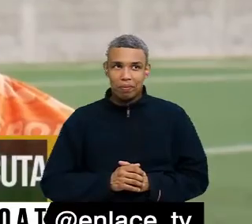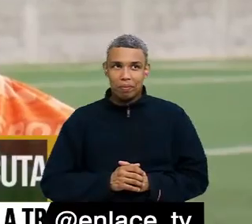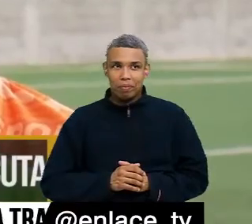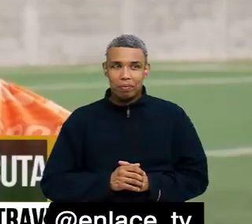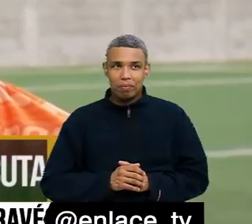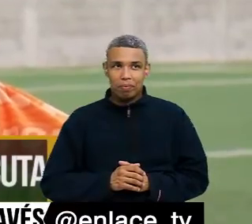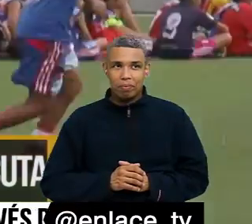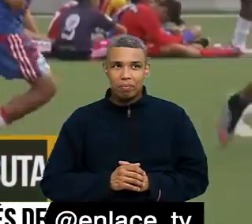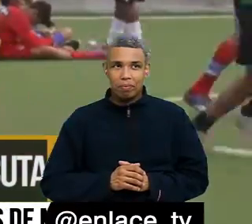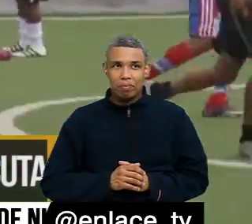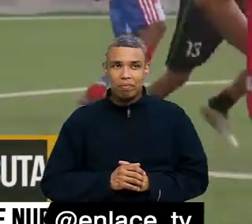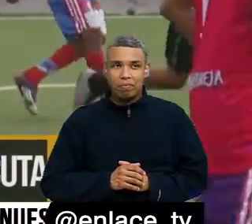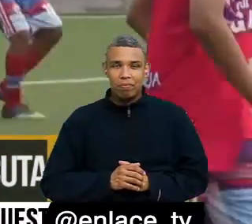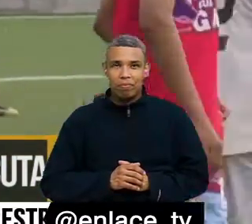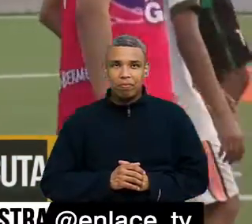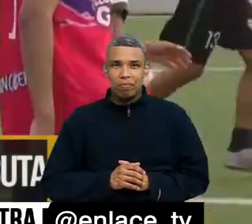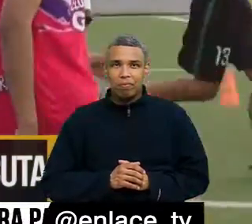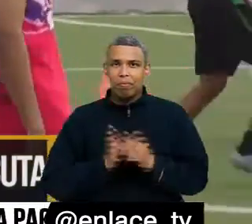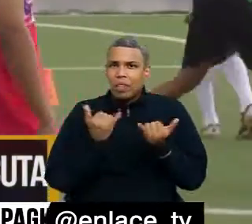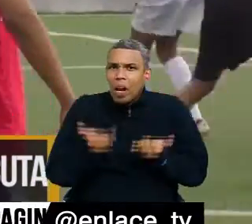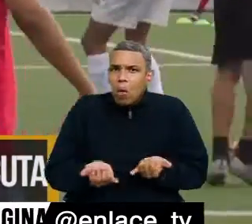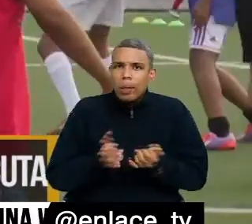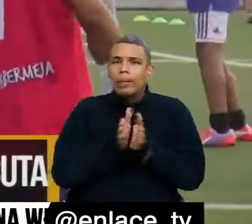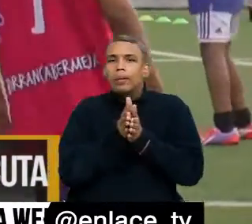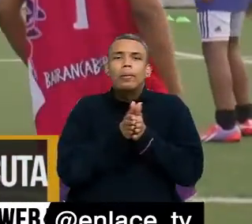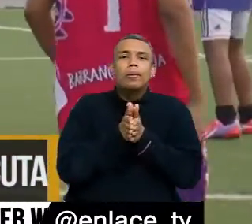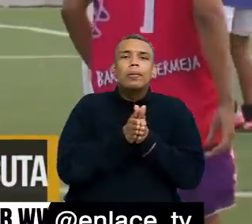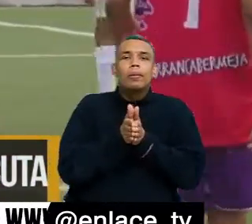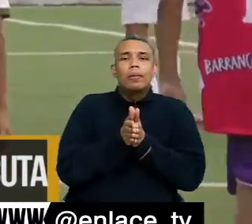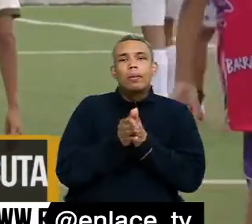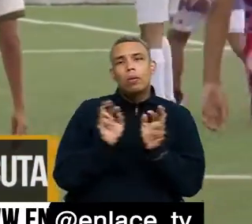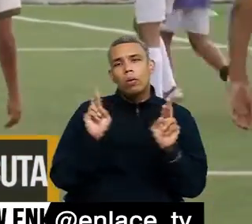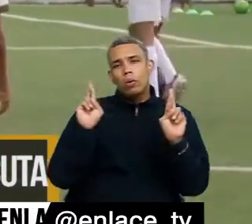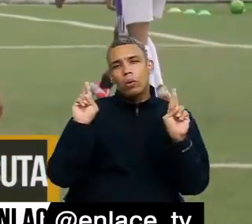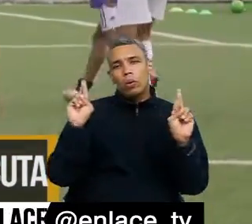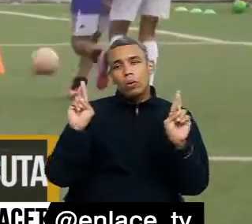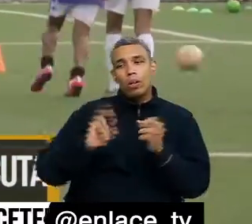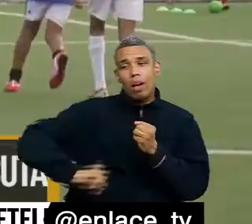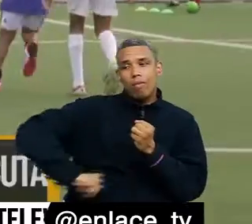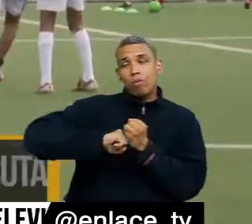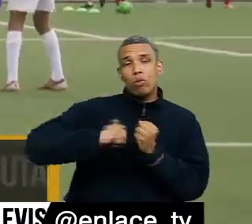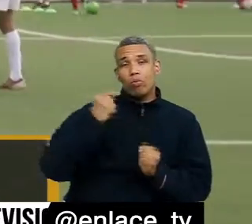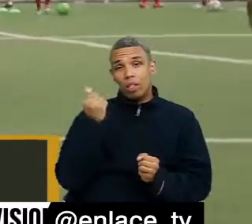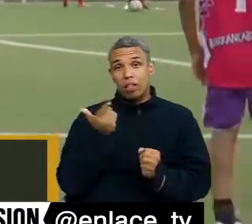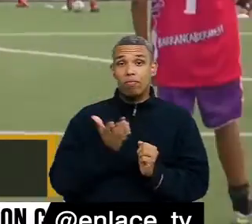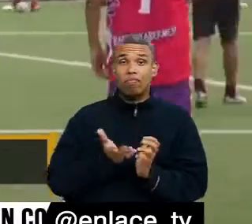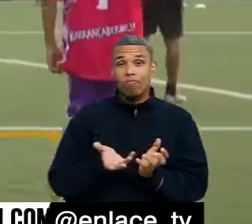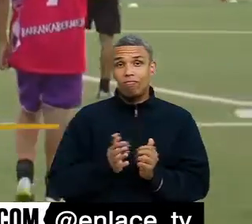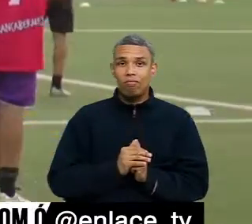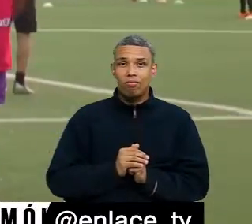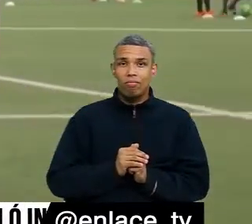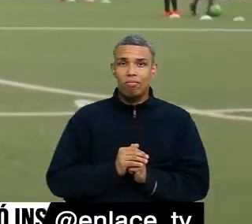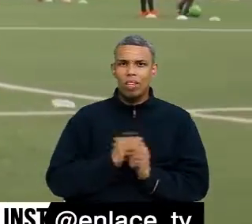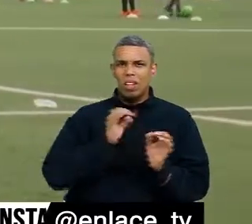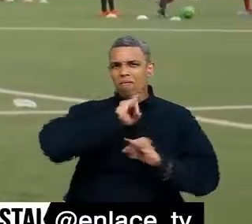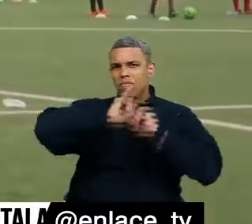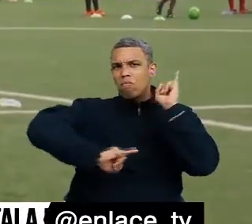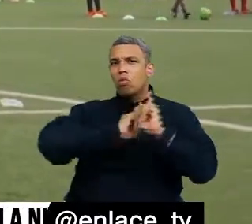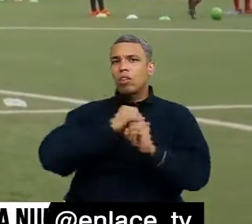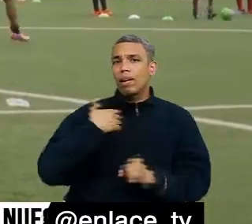y hablarle y todo eso. Espera el club contar ahora con suerte y el apoyo necesario para representar a Barranca Bermeja en un torneo internacional